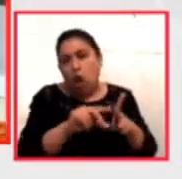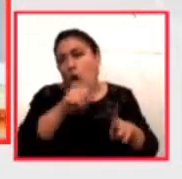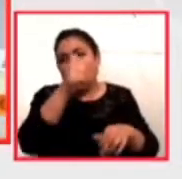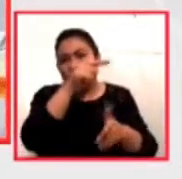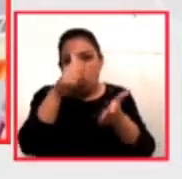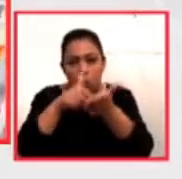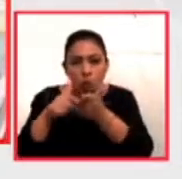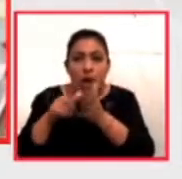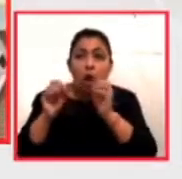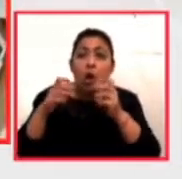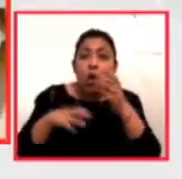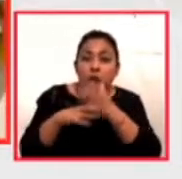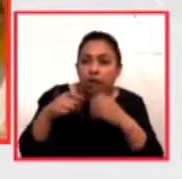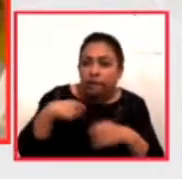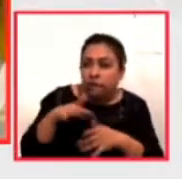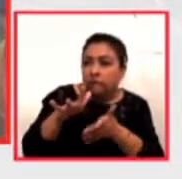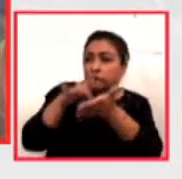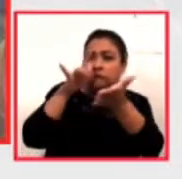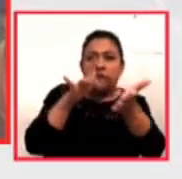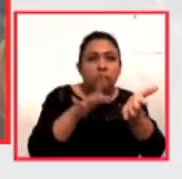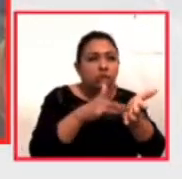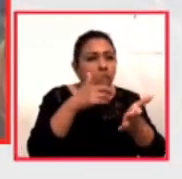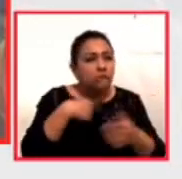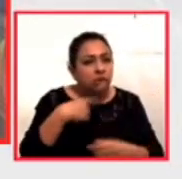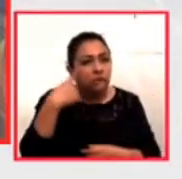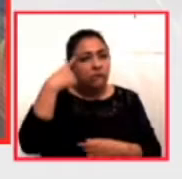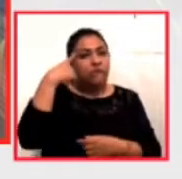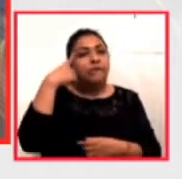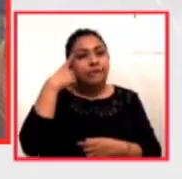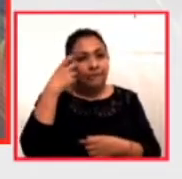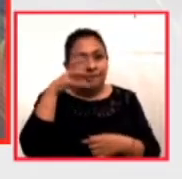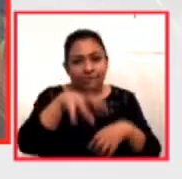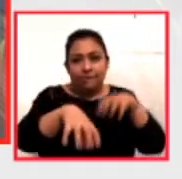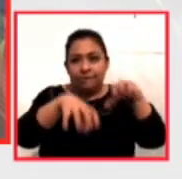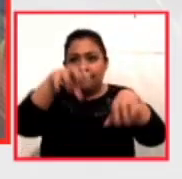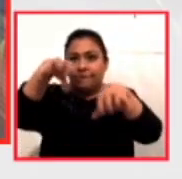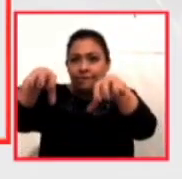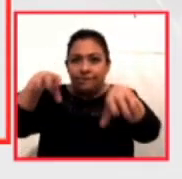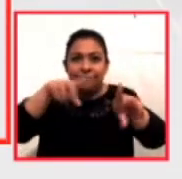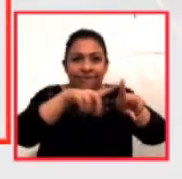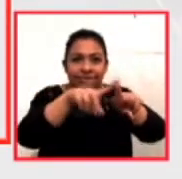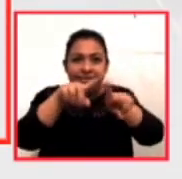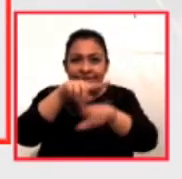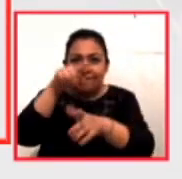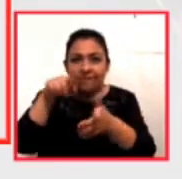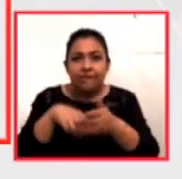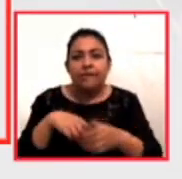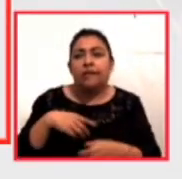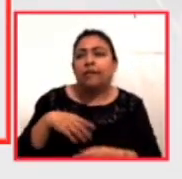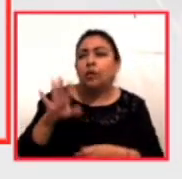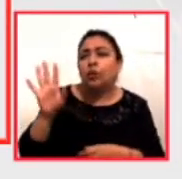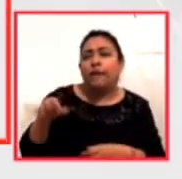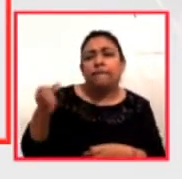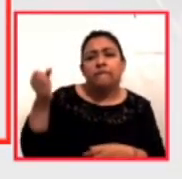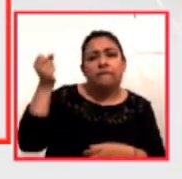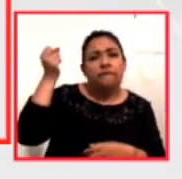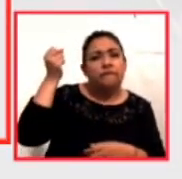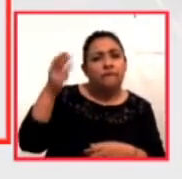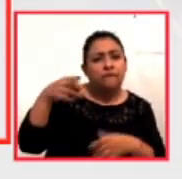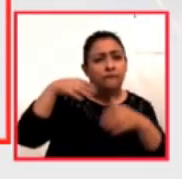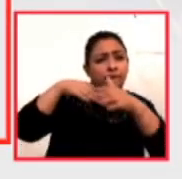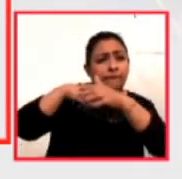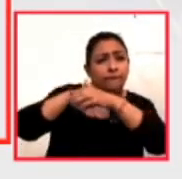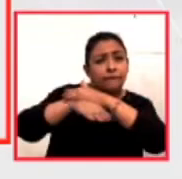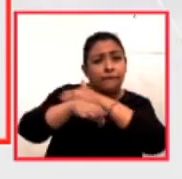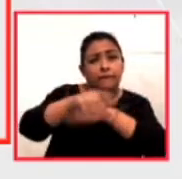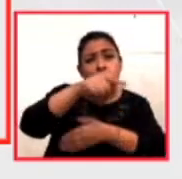Wow, Bueno, qué suerte de poder entrar a la